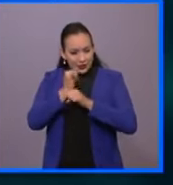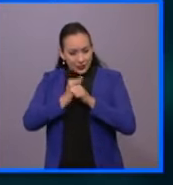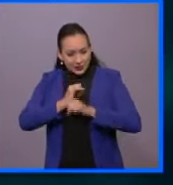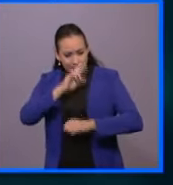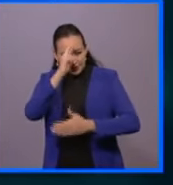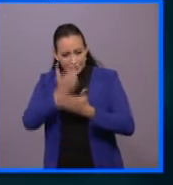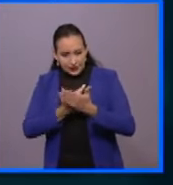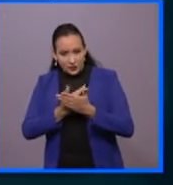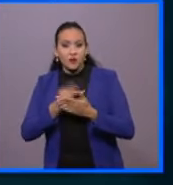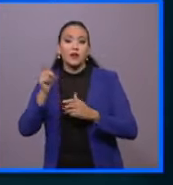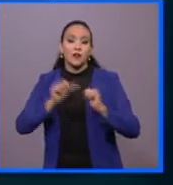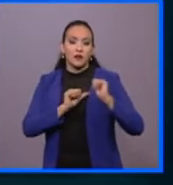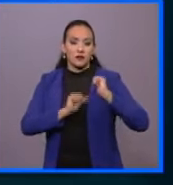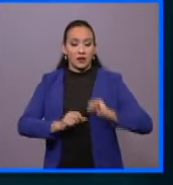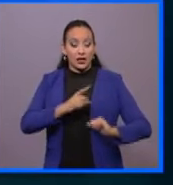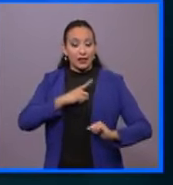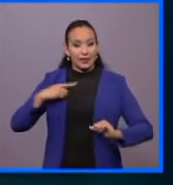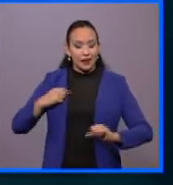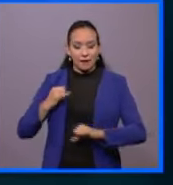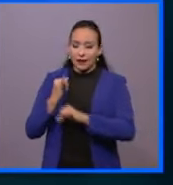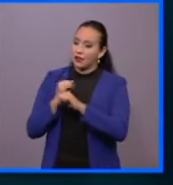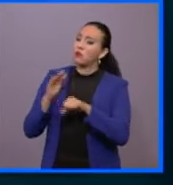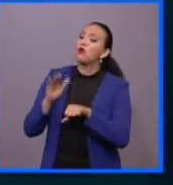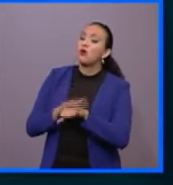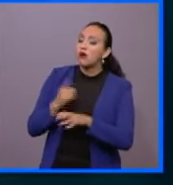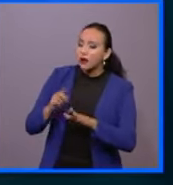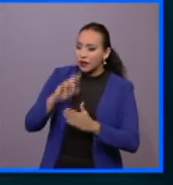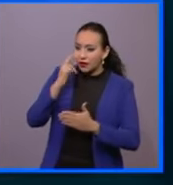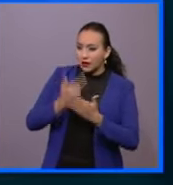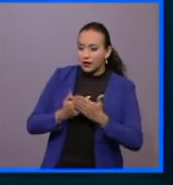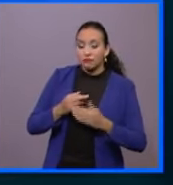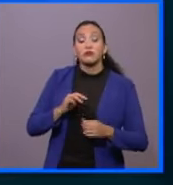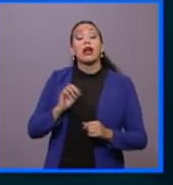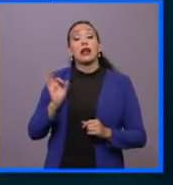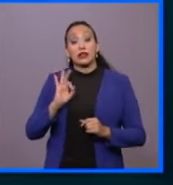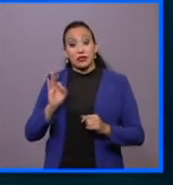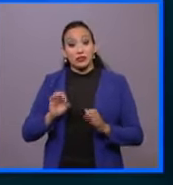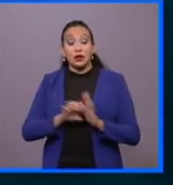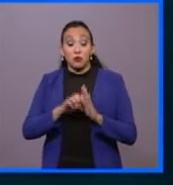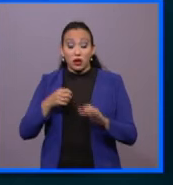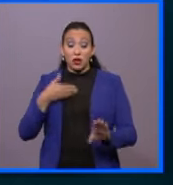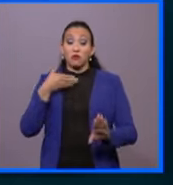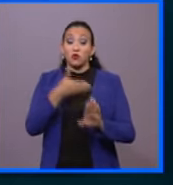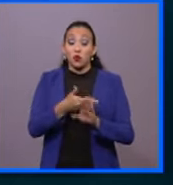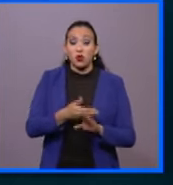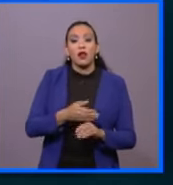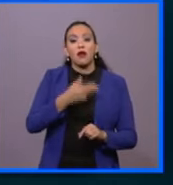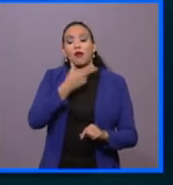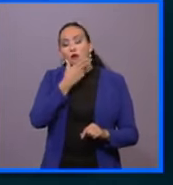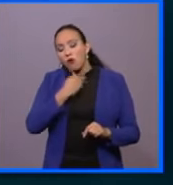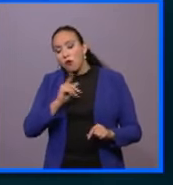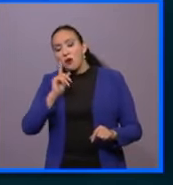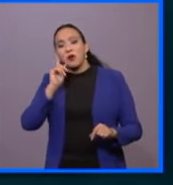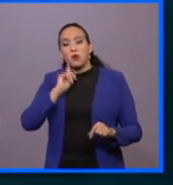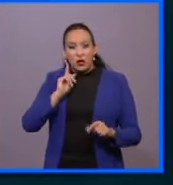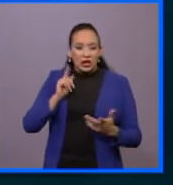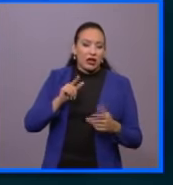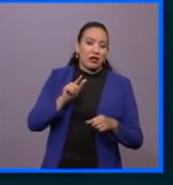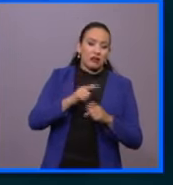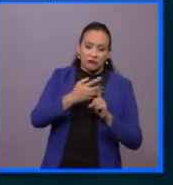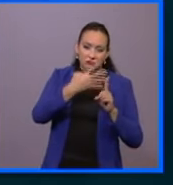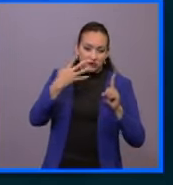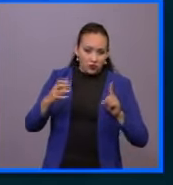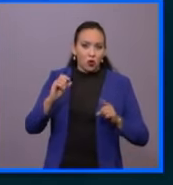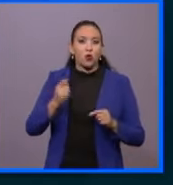delitos, las autoridades deben considerar el contexto y la intersección de factores como género, origen étnico, condición de salud,